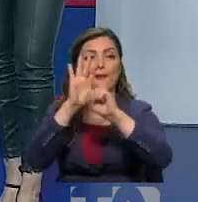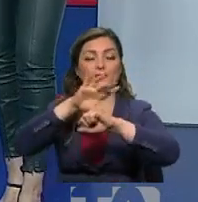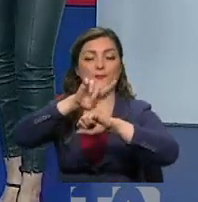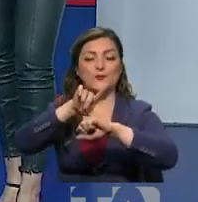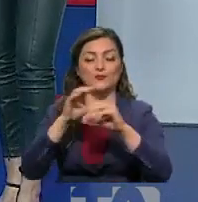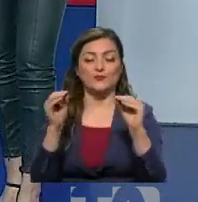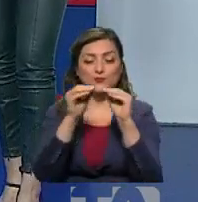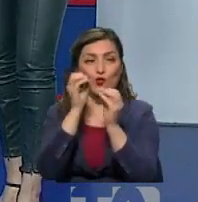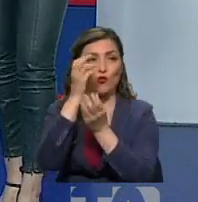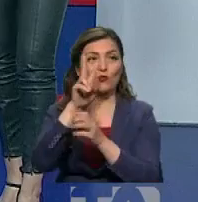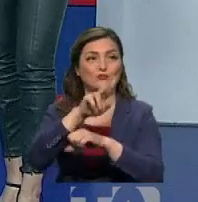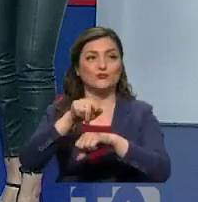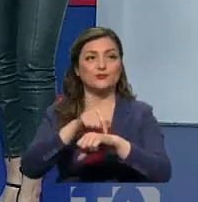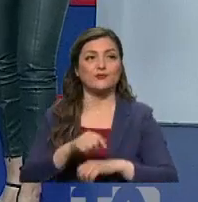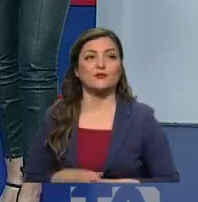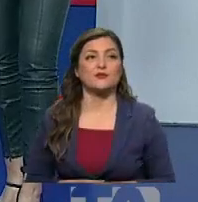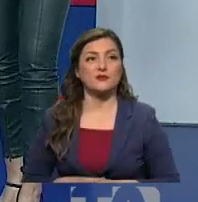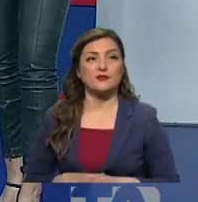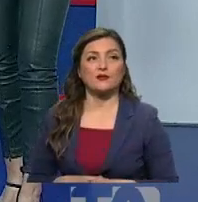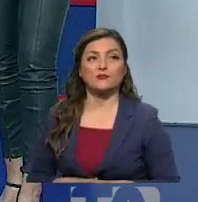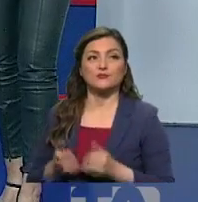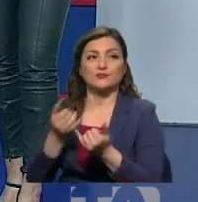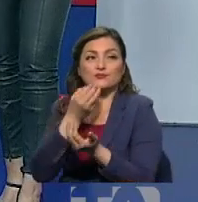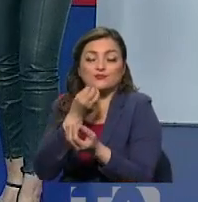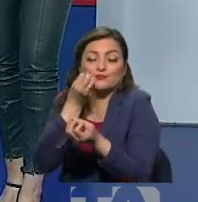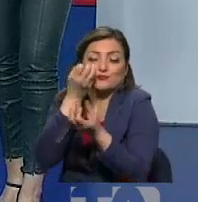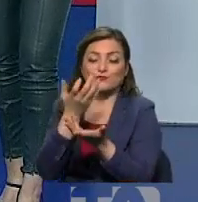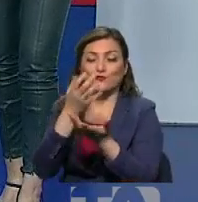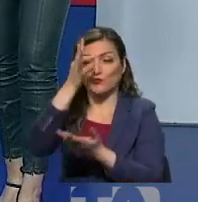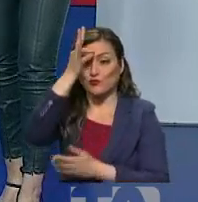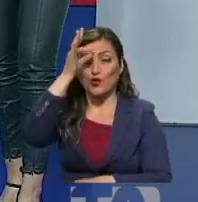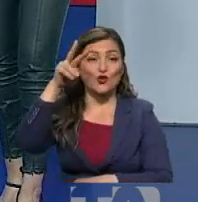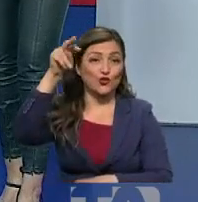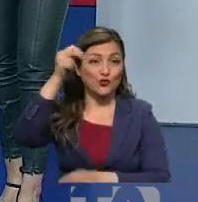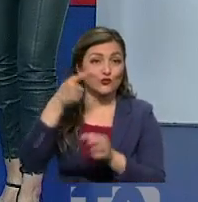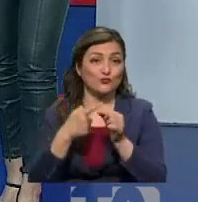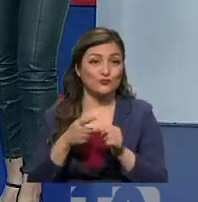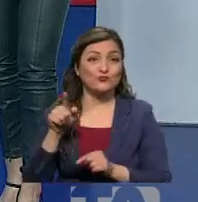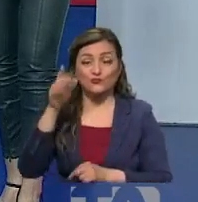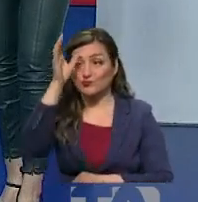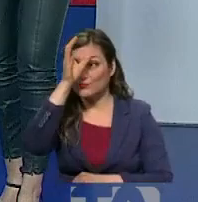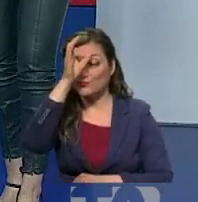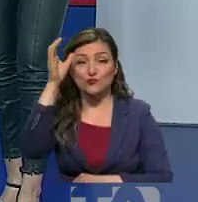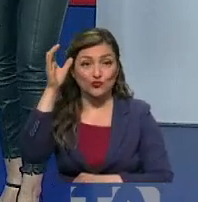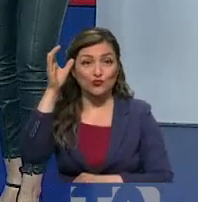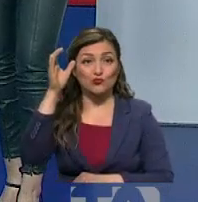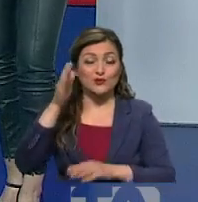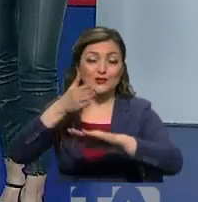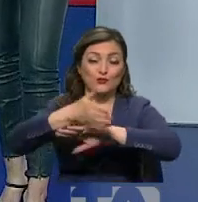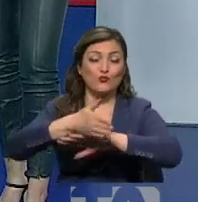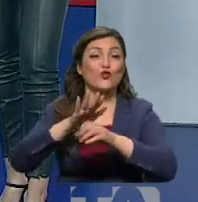9:05 a.m. Seguimos informando en 24 horas. Así es, ahora les contamos que el Hospital Pablo Arturo Suárez de Quito sirve como clínica